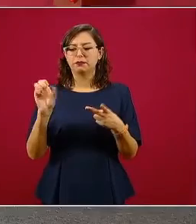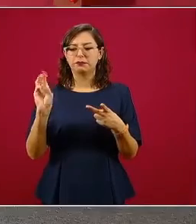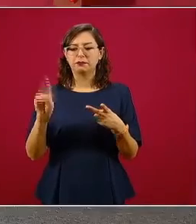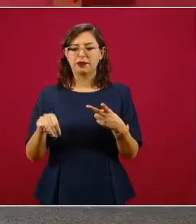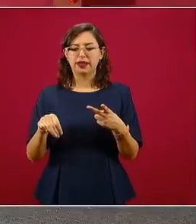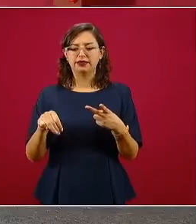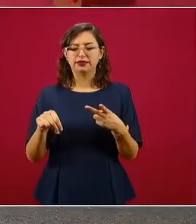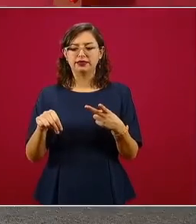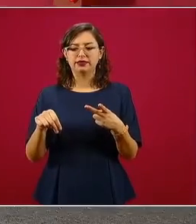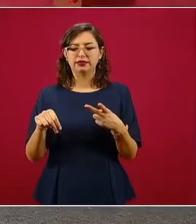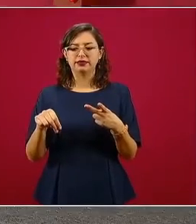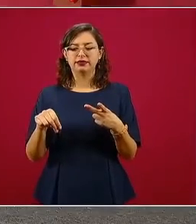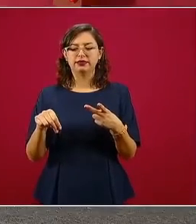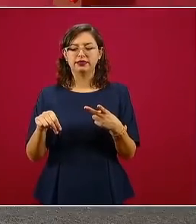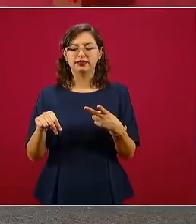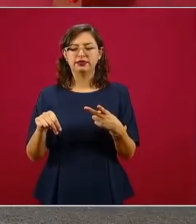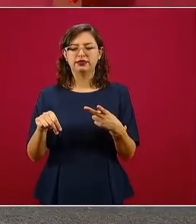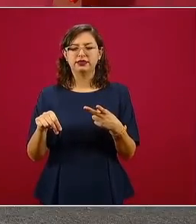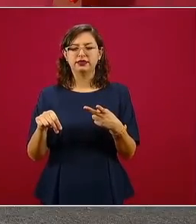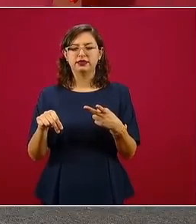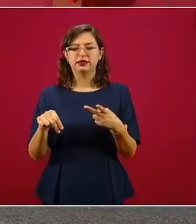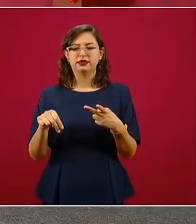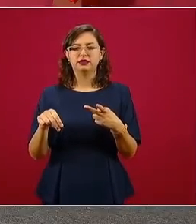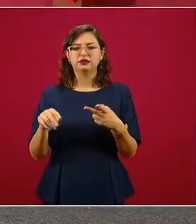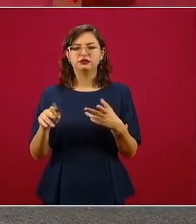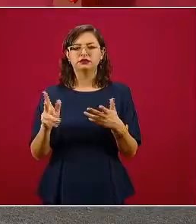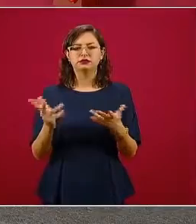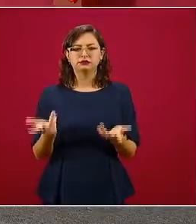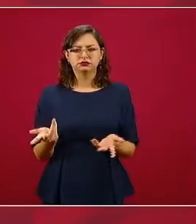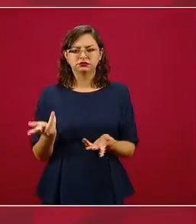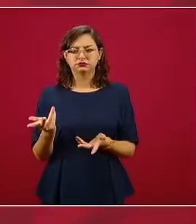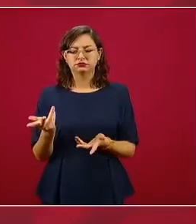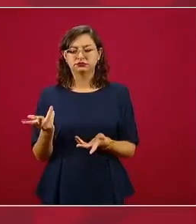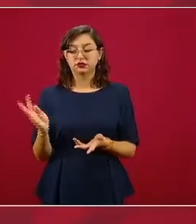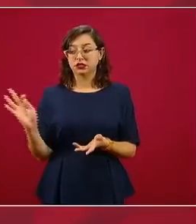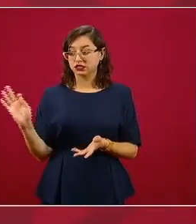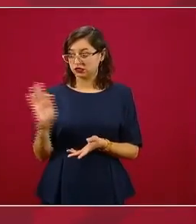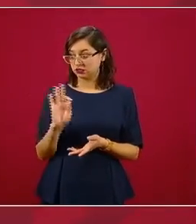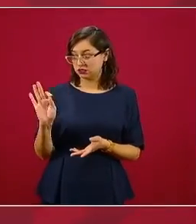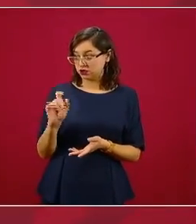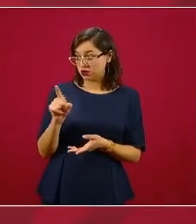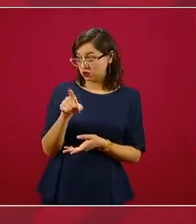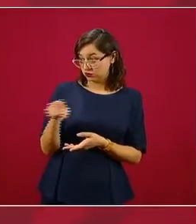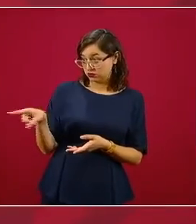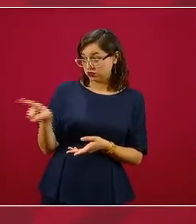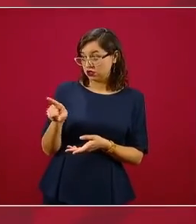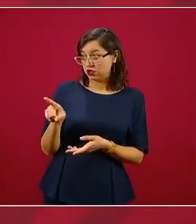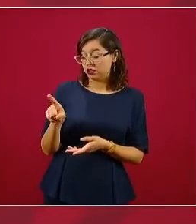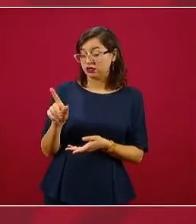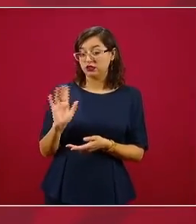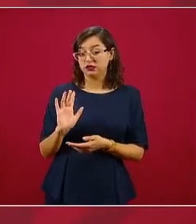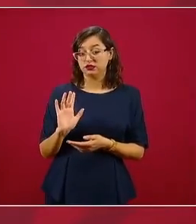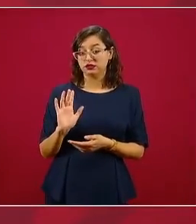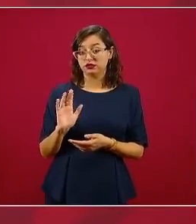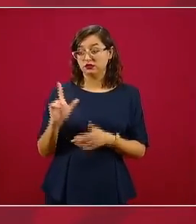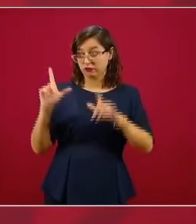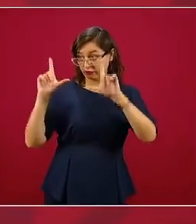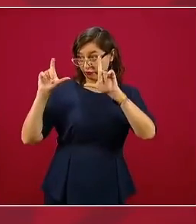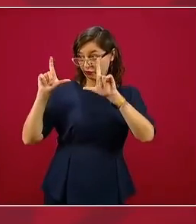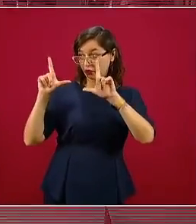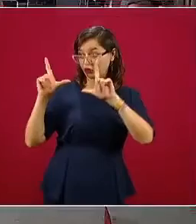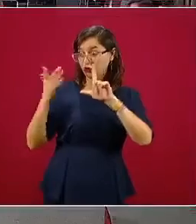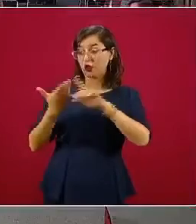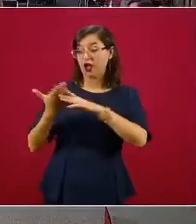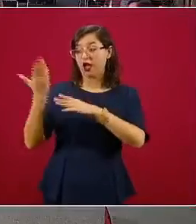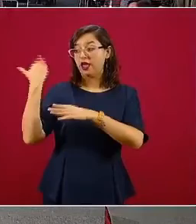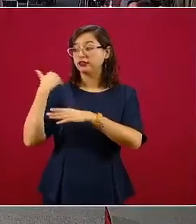de repente, o a lo mejor ustedes pueden conseguir una foto de